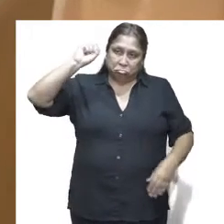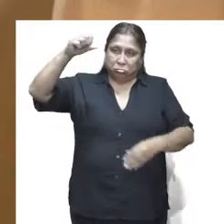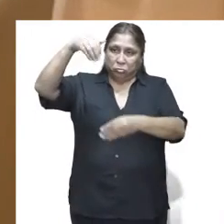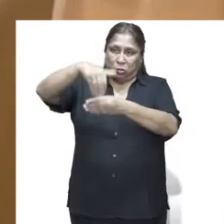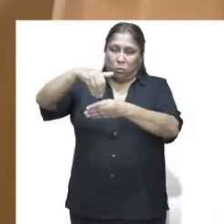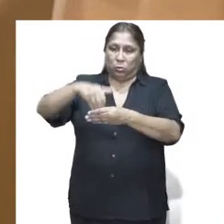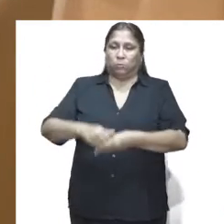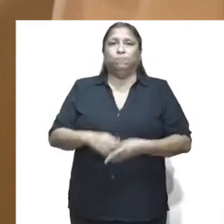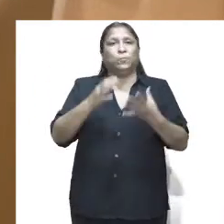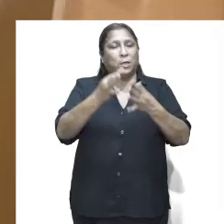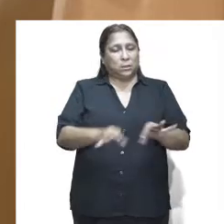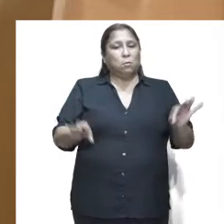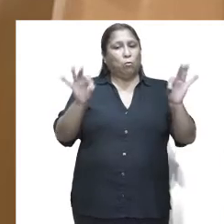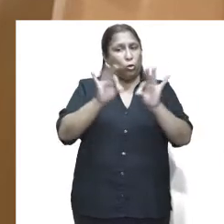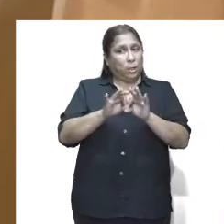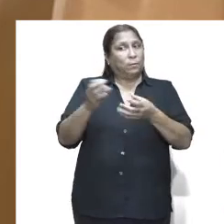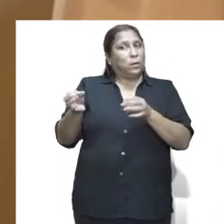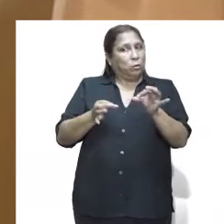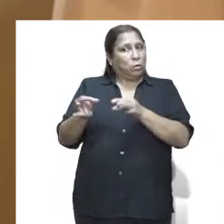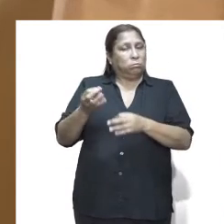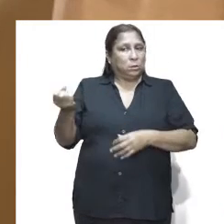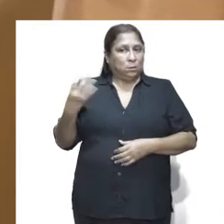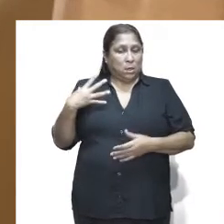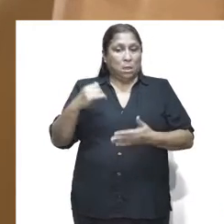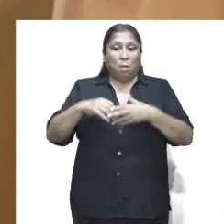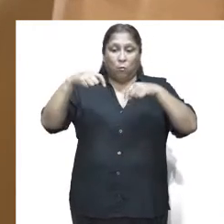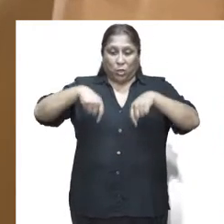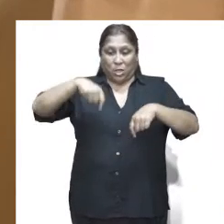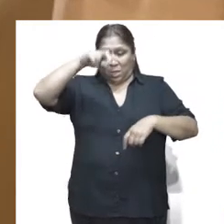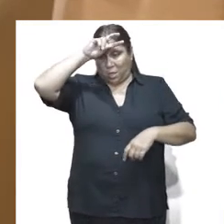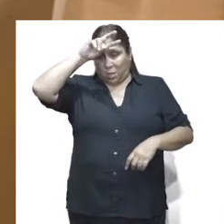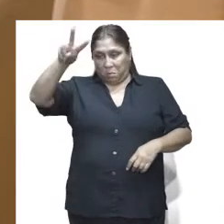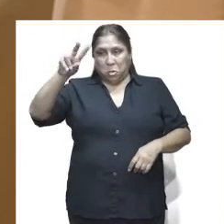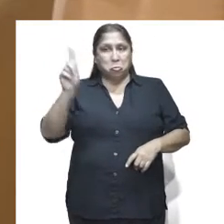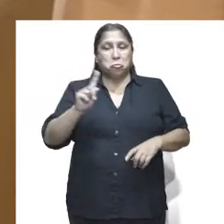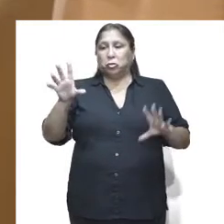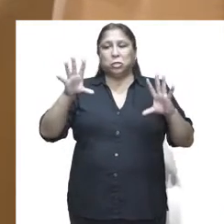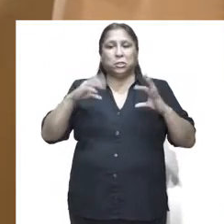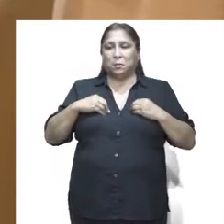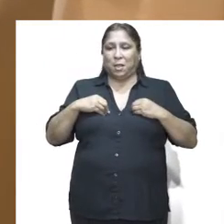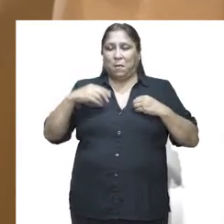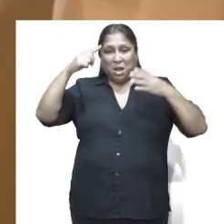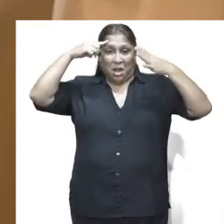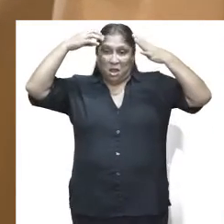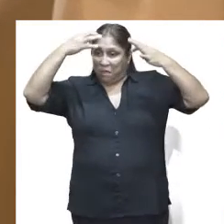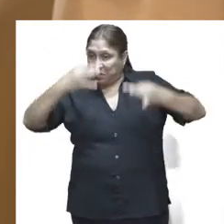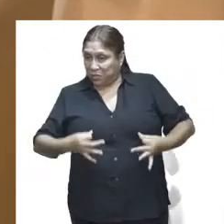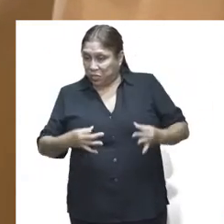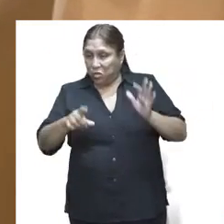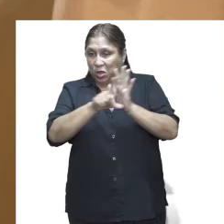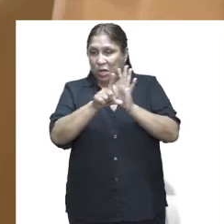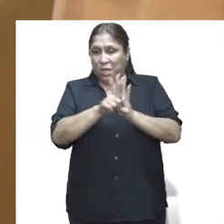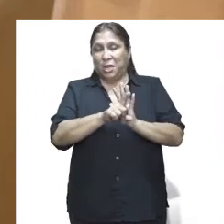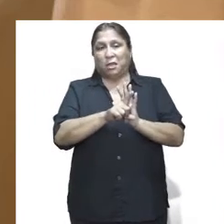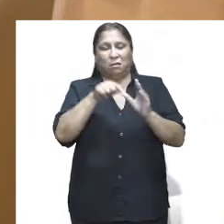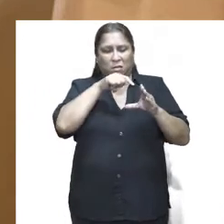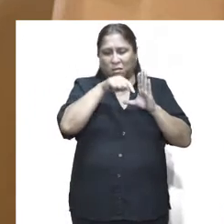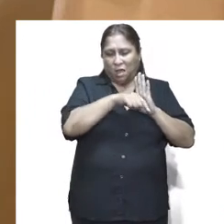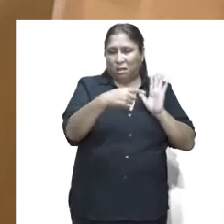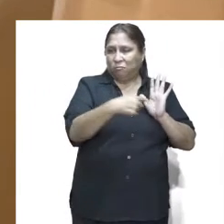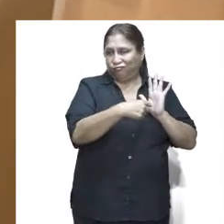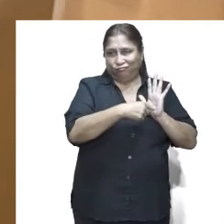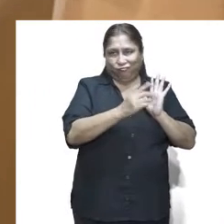importante lo que señalas, porque en nuestro país no se reconocía la capacidad jurídica en la legislación interna, ¿no?